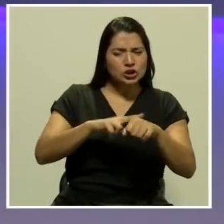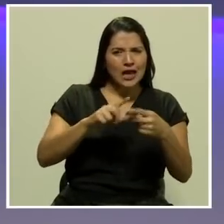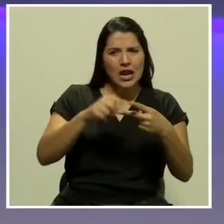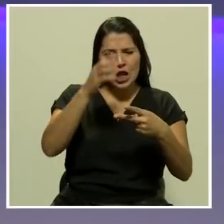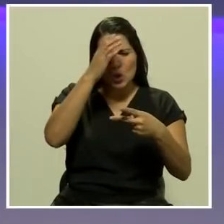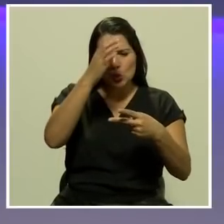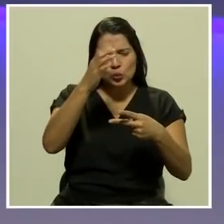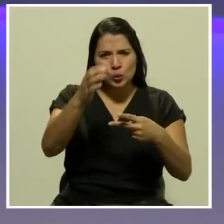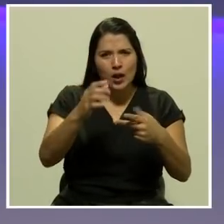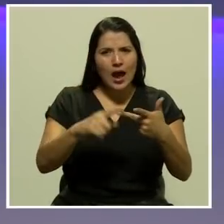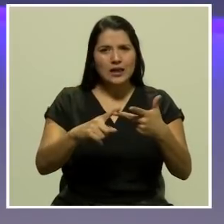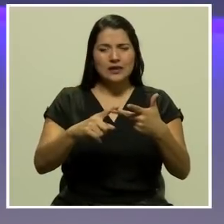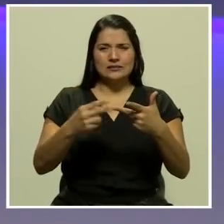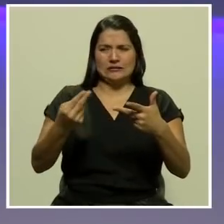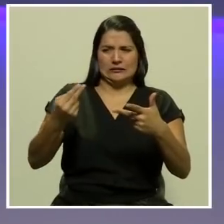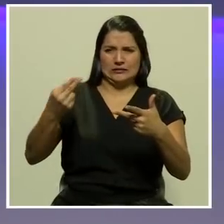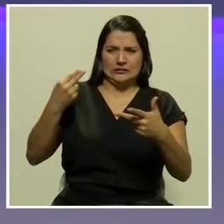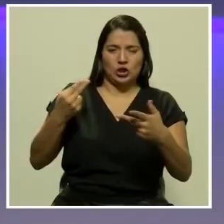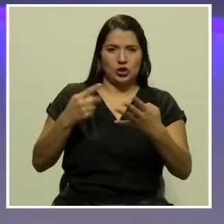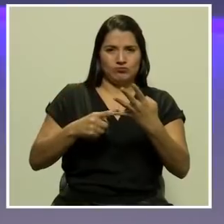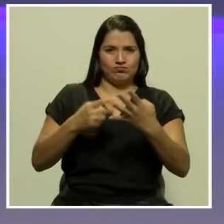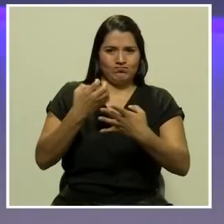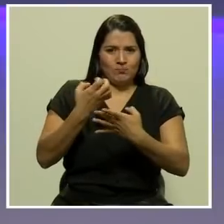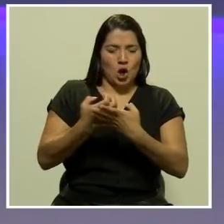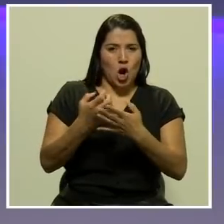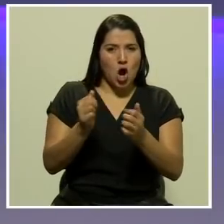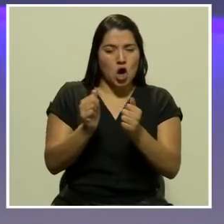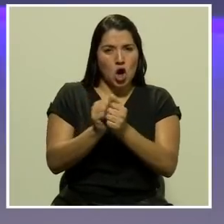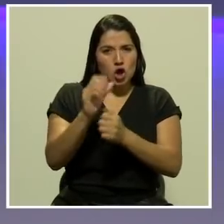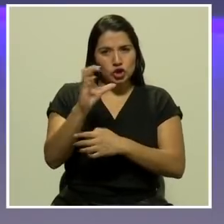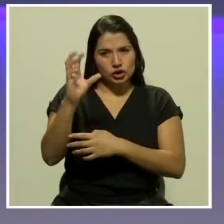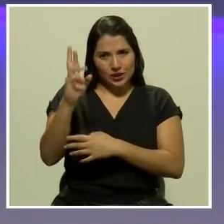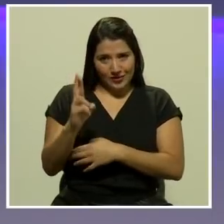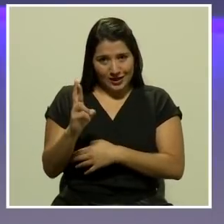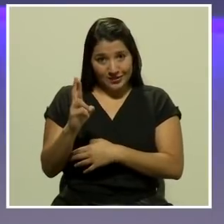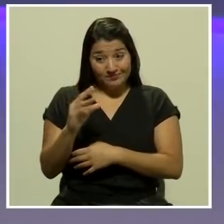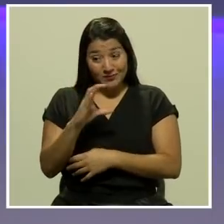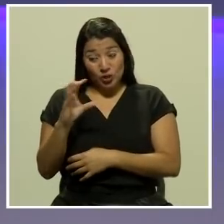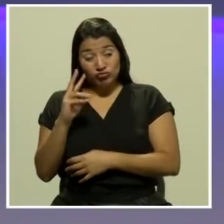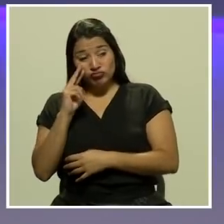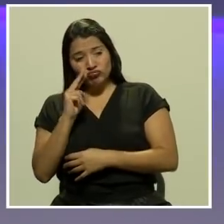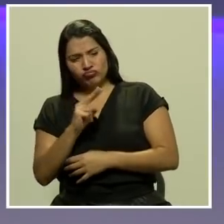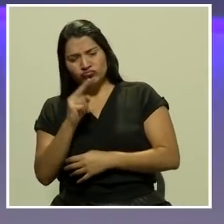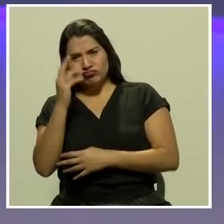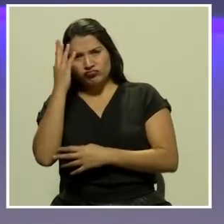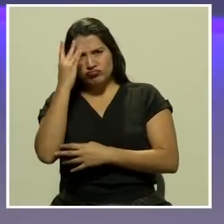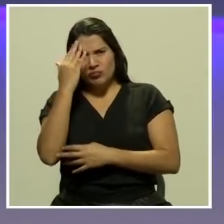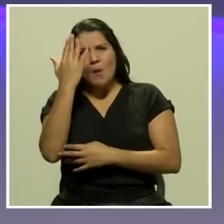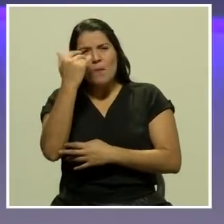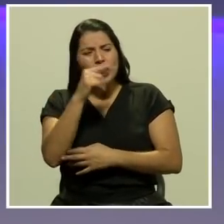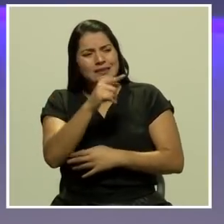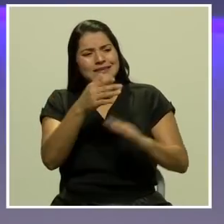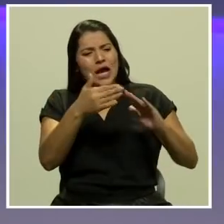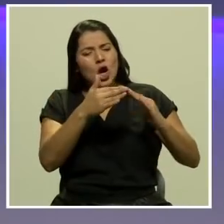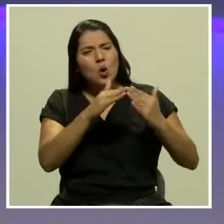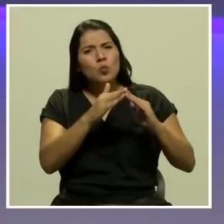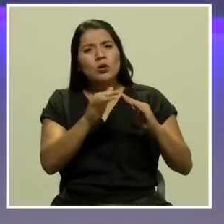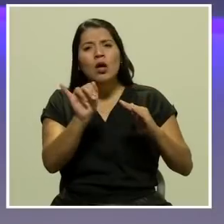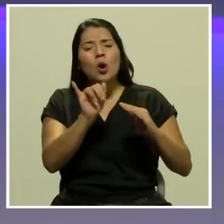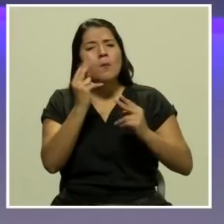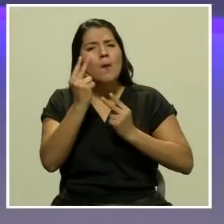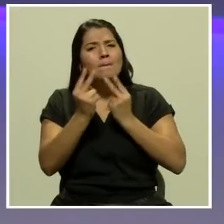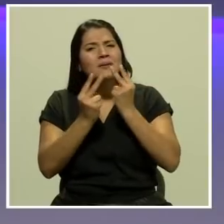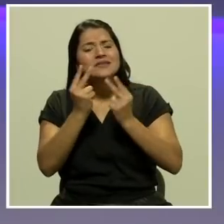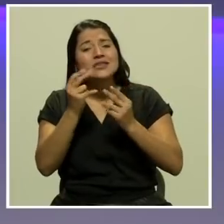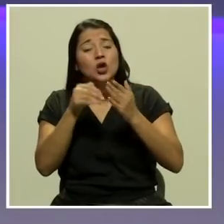Costa Rica. Y preocupación por una comunidad que es nuestro vecino en la frontera norte